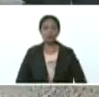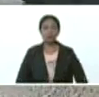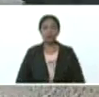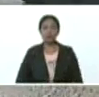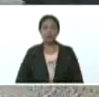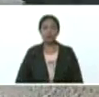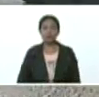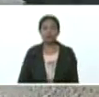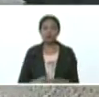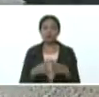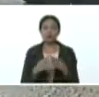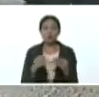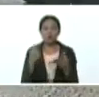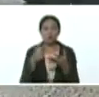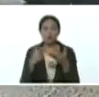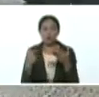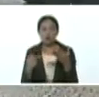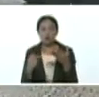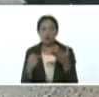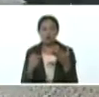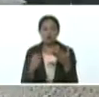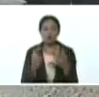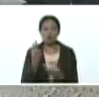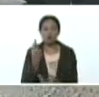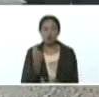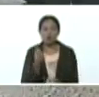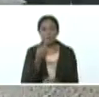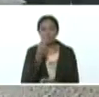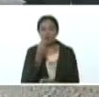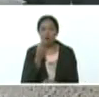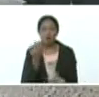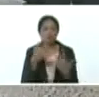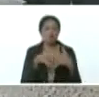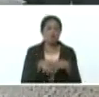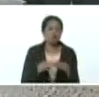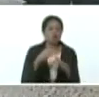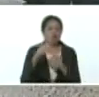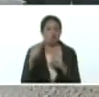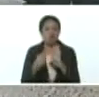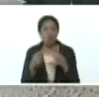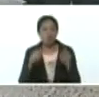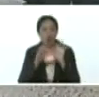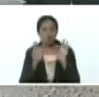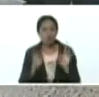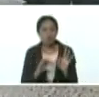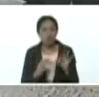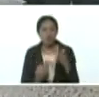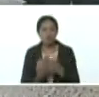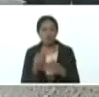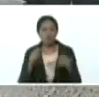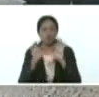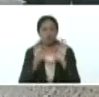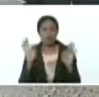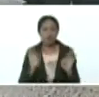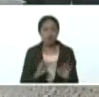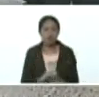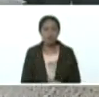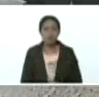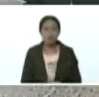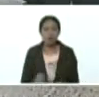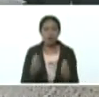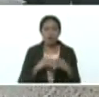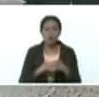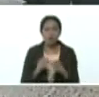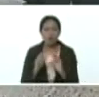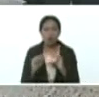todo el material para el tratamiento integral de hemodiálisis de alto flujo, convencional